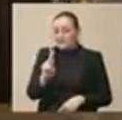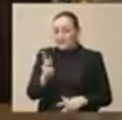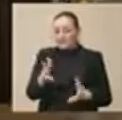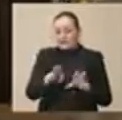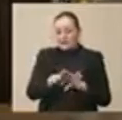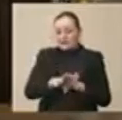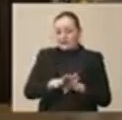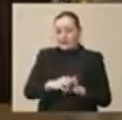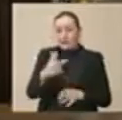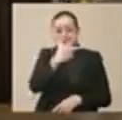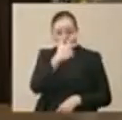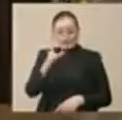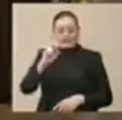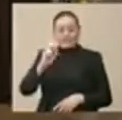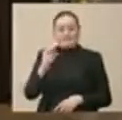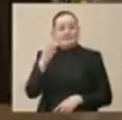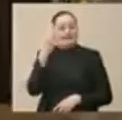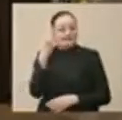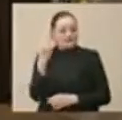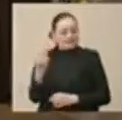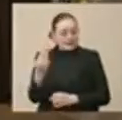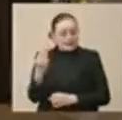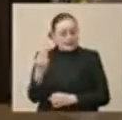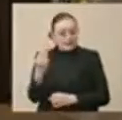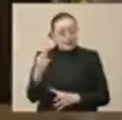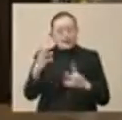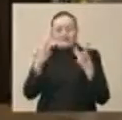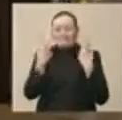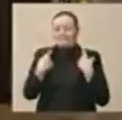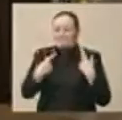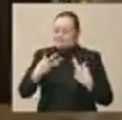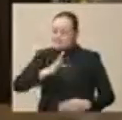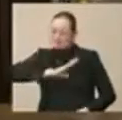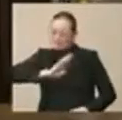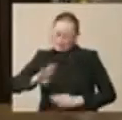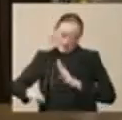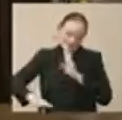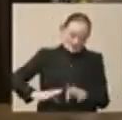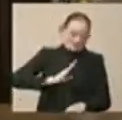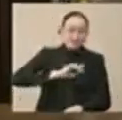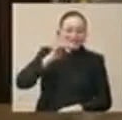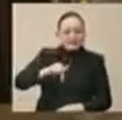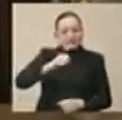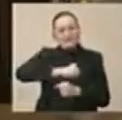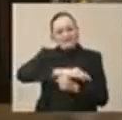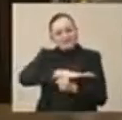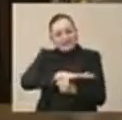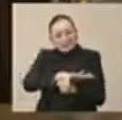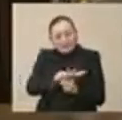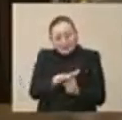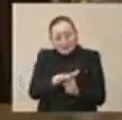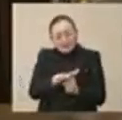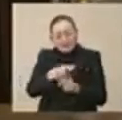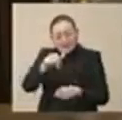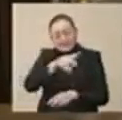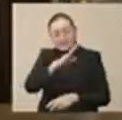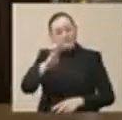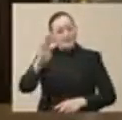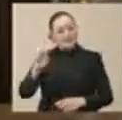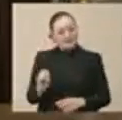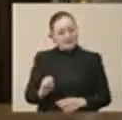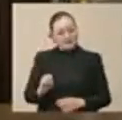pesar de esto suman ya 800 33 los fallecimientos a causa del comida en baja california